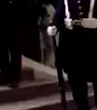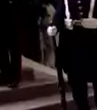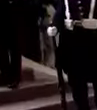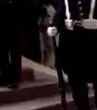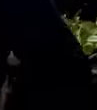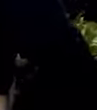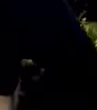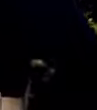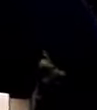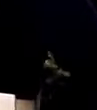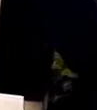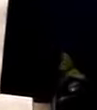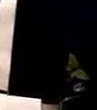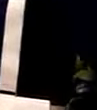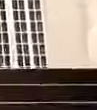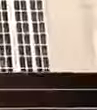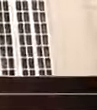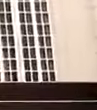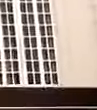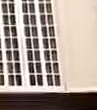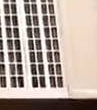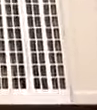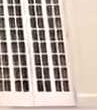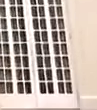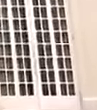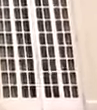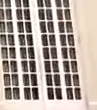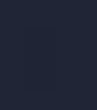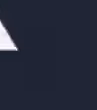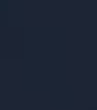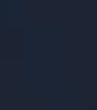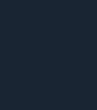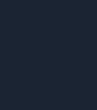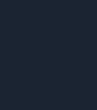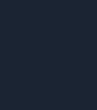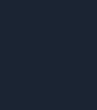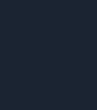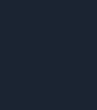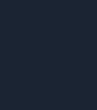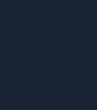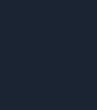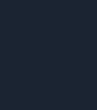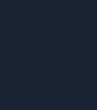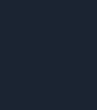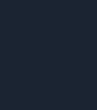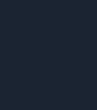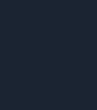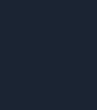Dirigirá al país su excelencia el presidente de la República, Nayib Bukele.